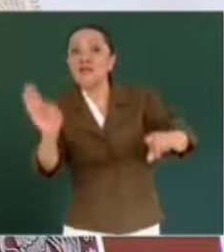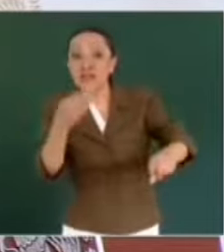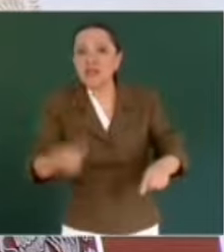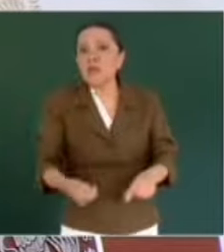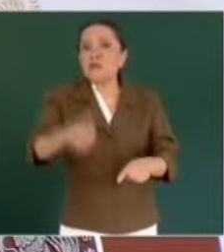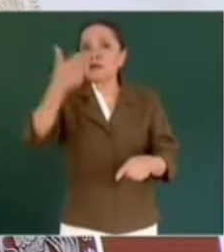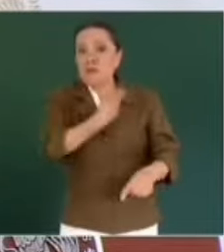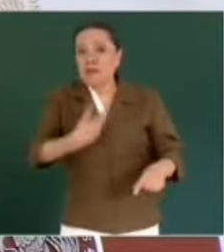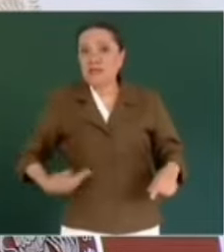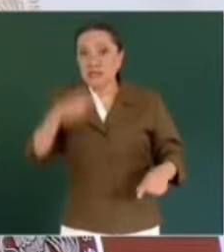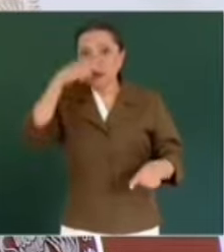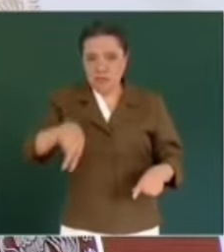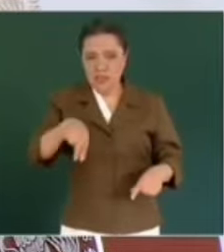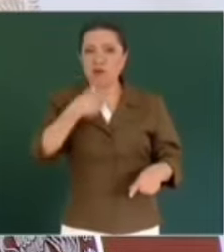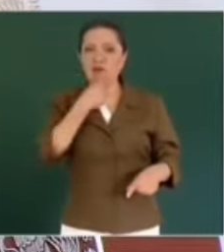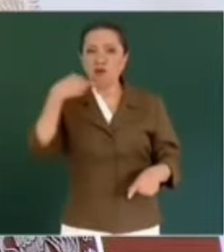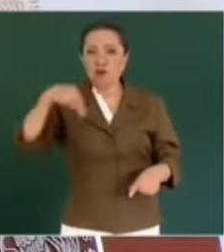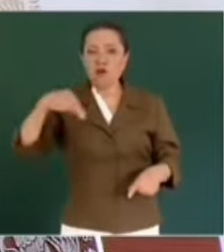Guadalupe Victoria,